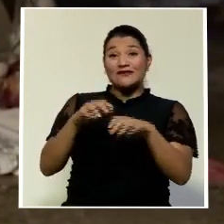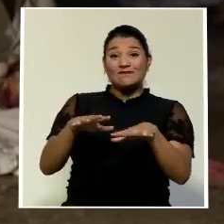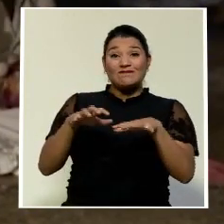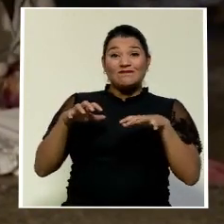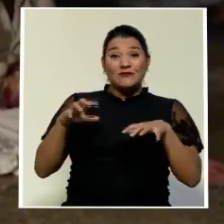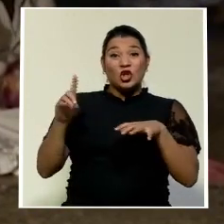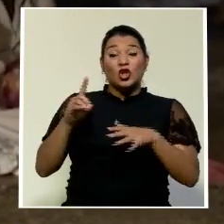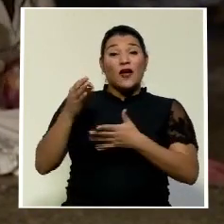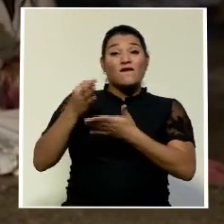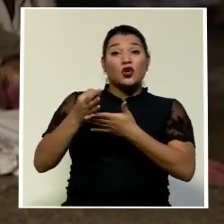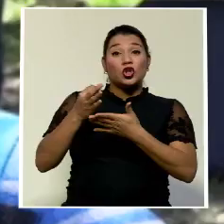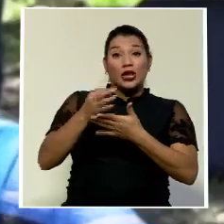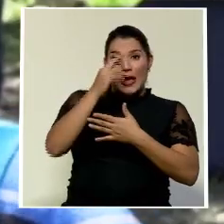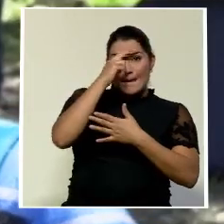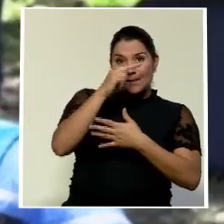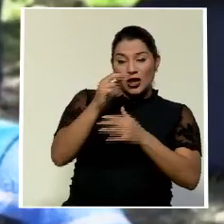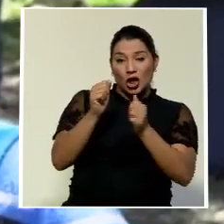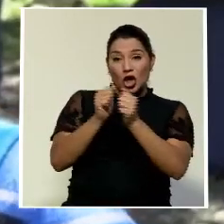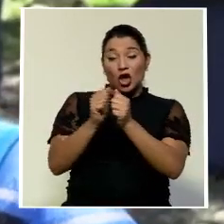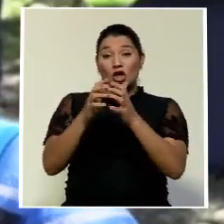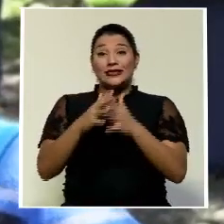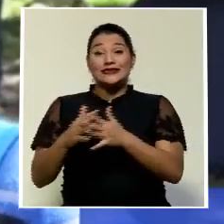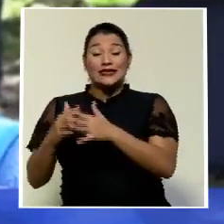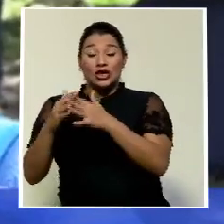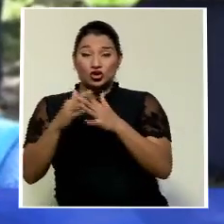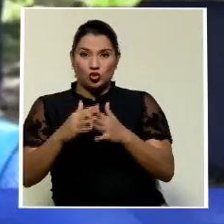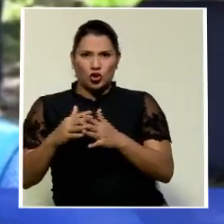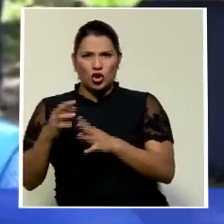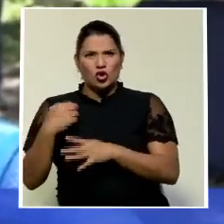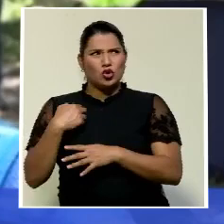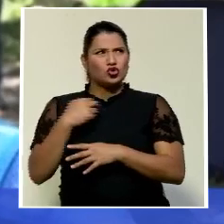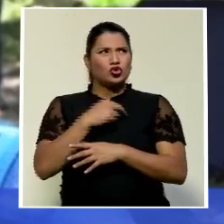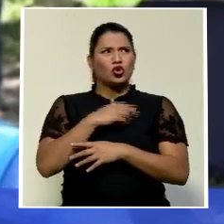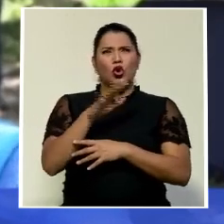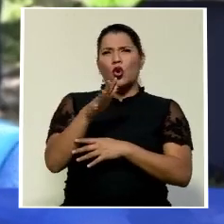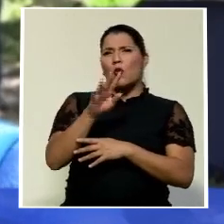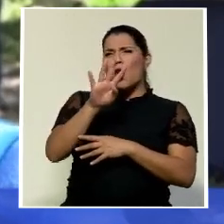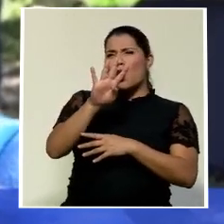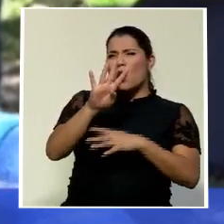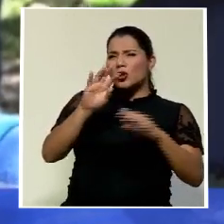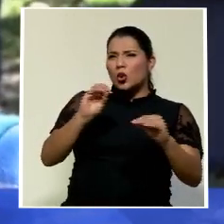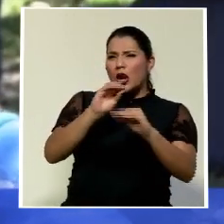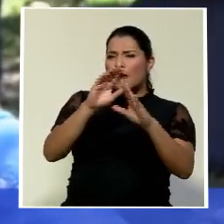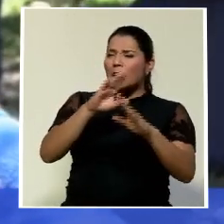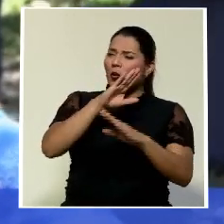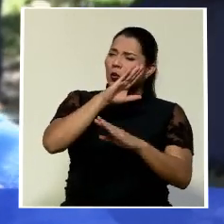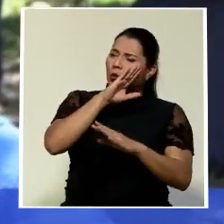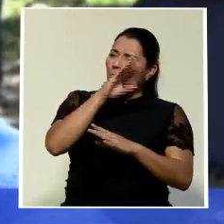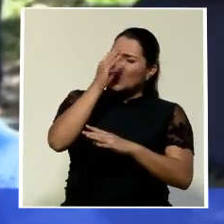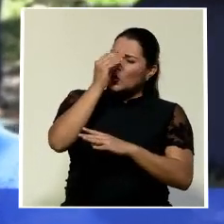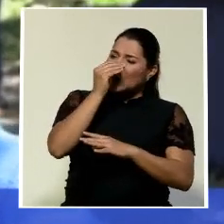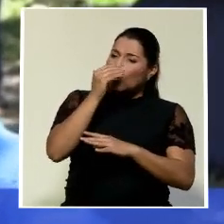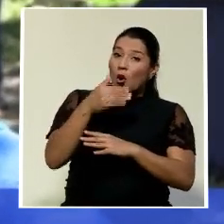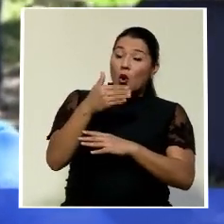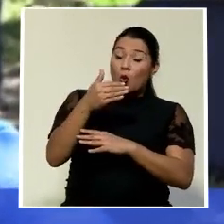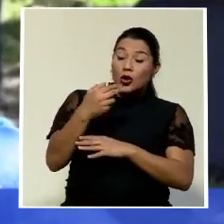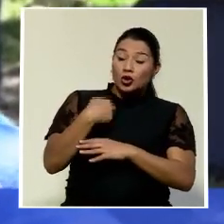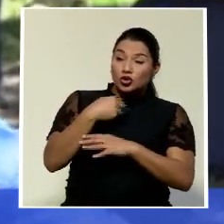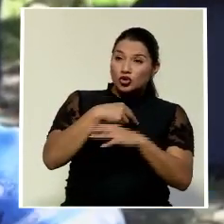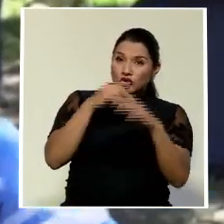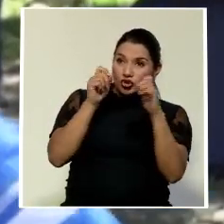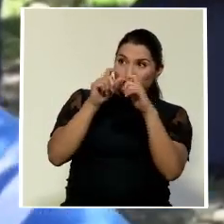Estados Unidos. Esta mañana, como a las 4 de la mañana, estábamos durmiendo y cuando nos